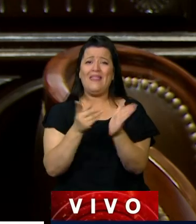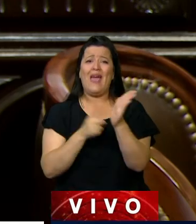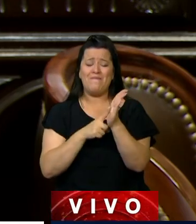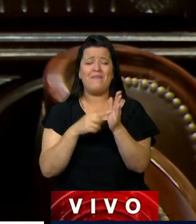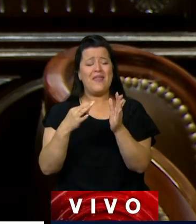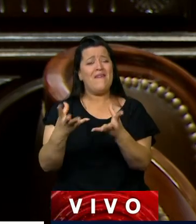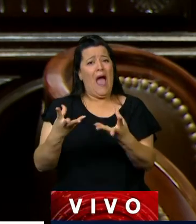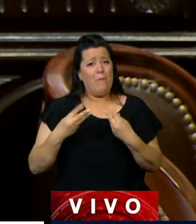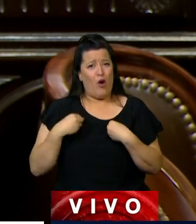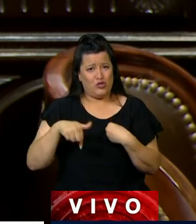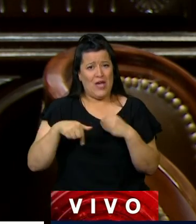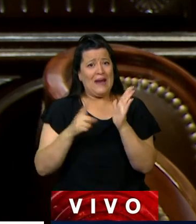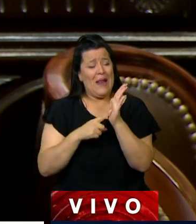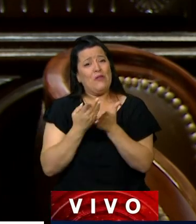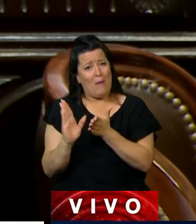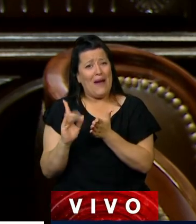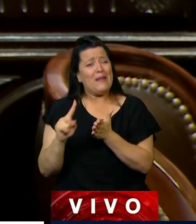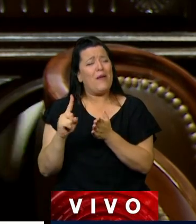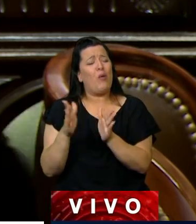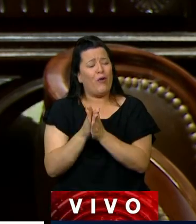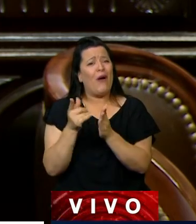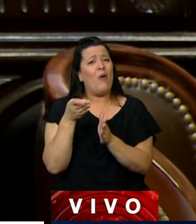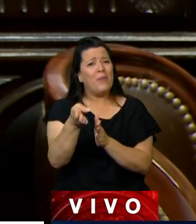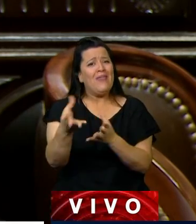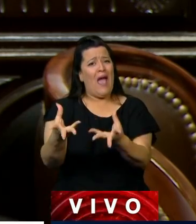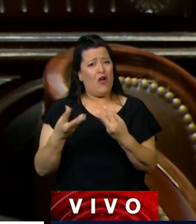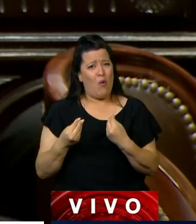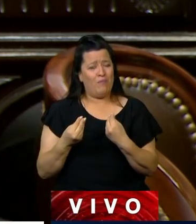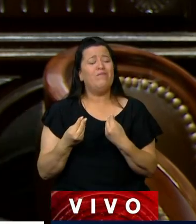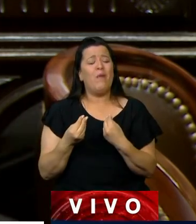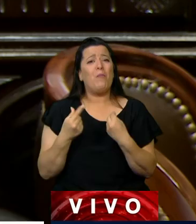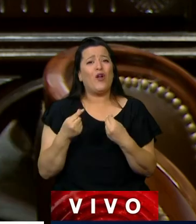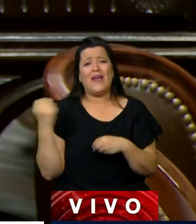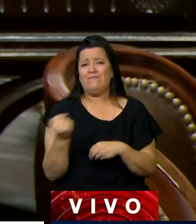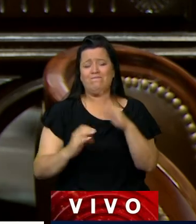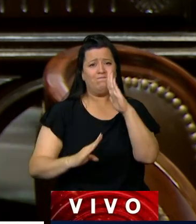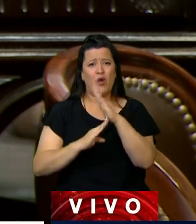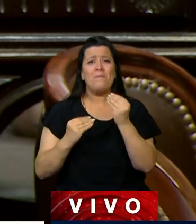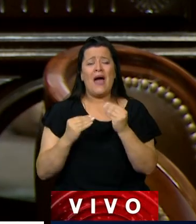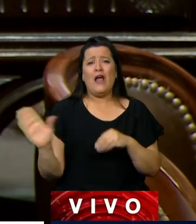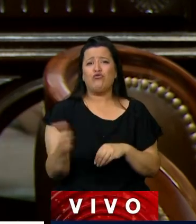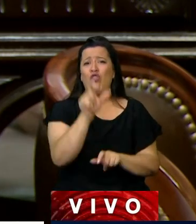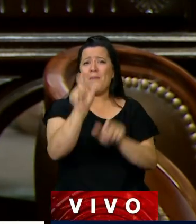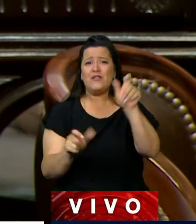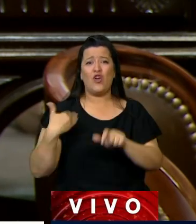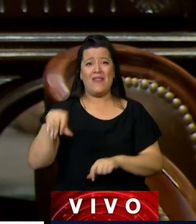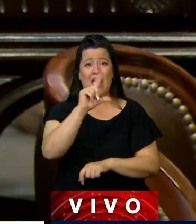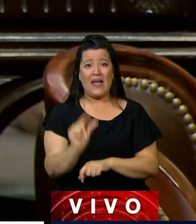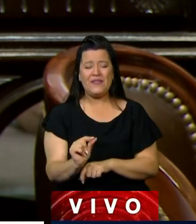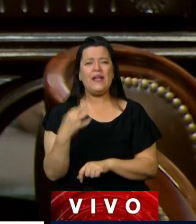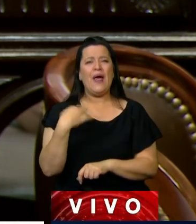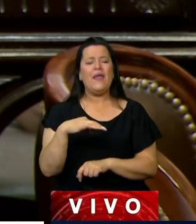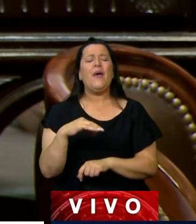Acompañen este apartamento porque realmente creemos que es sumamente importante para que todos los argentinos